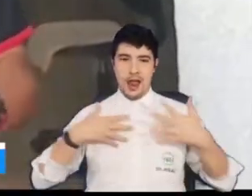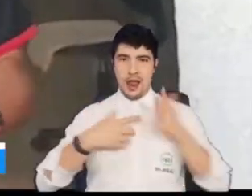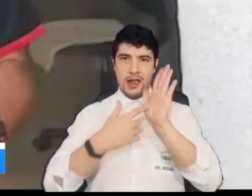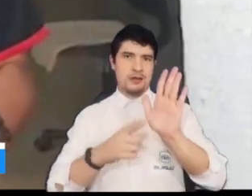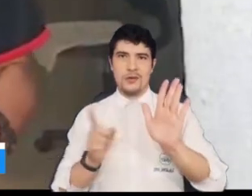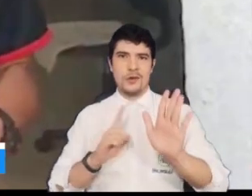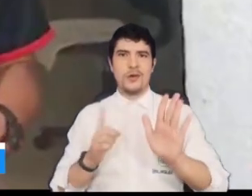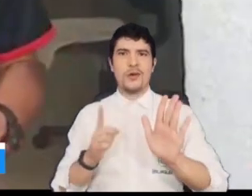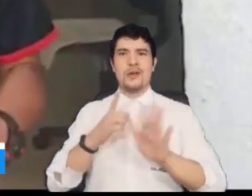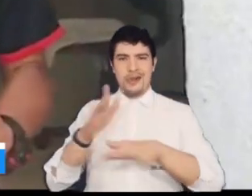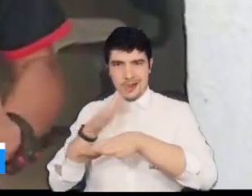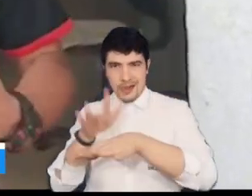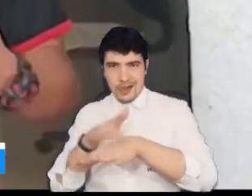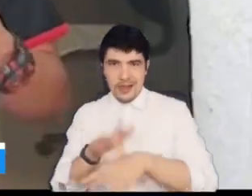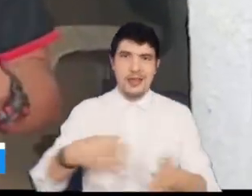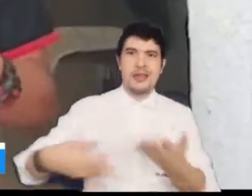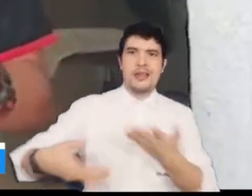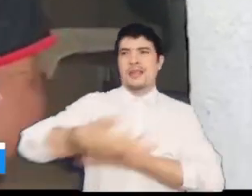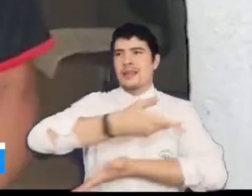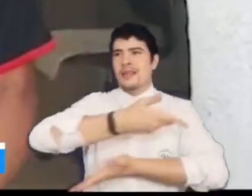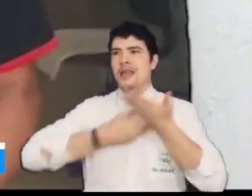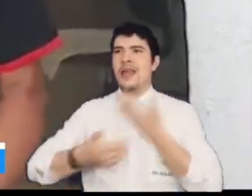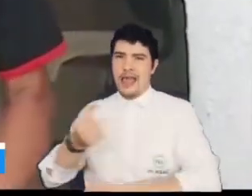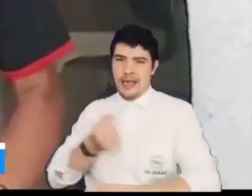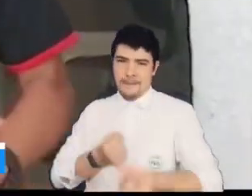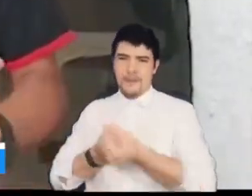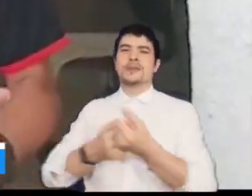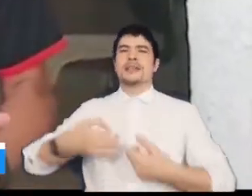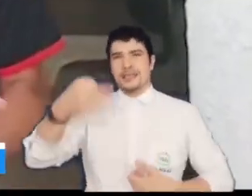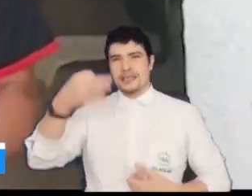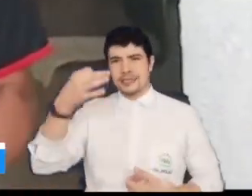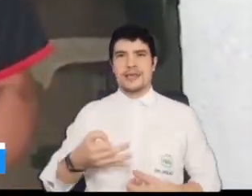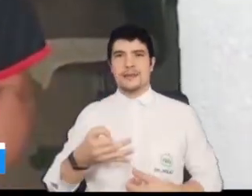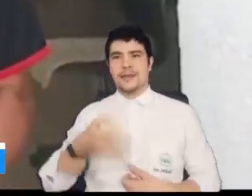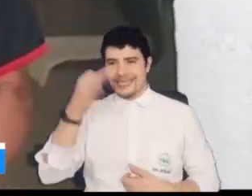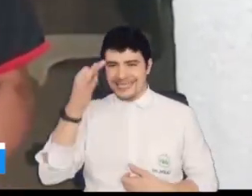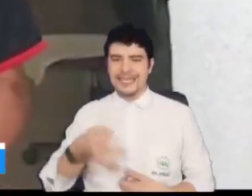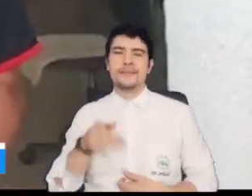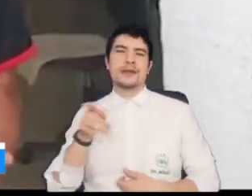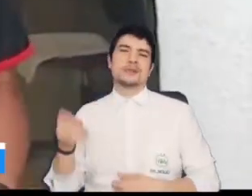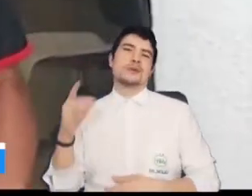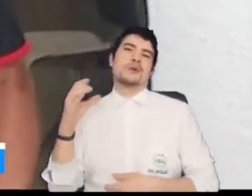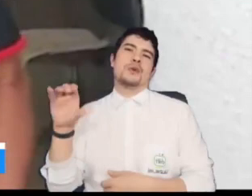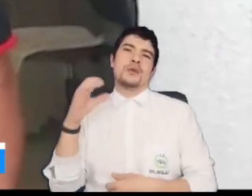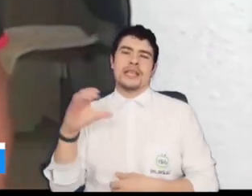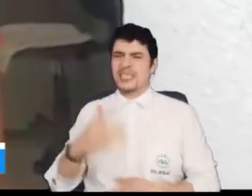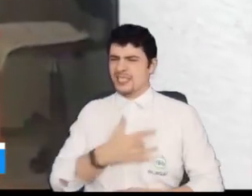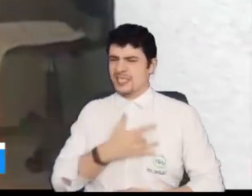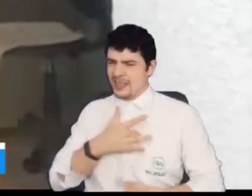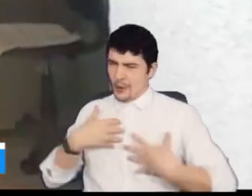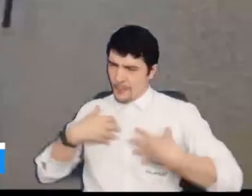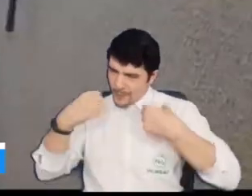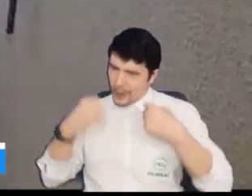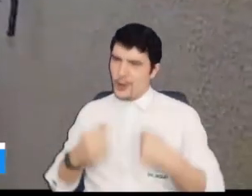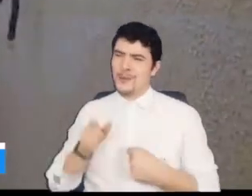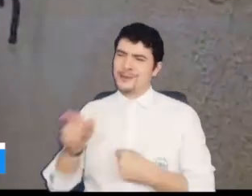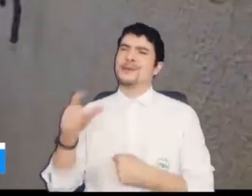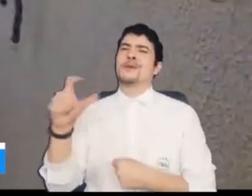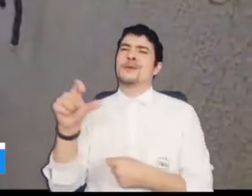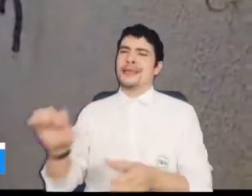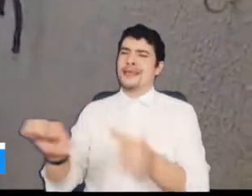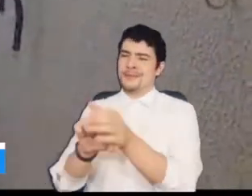y humano, apoyar siempre a nuestro equipo de la región, tener sentido de pertenencia. Y por eso nace ese sentimiento, ese amor.